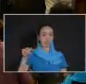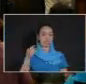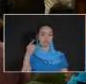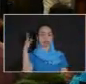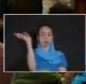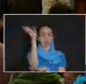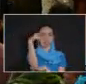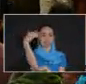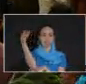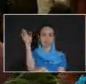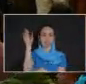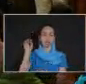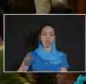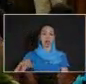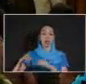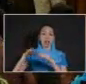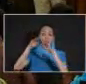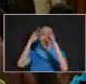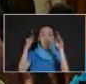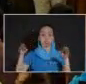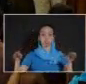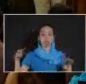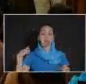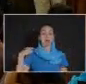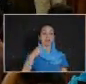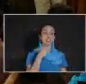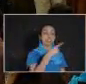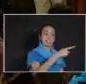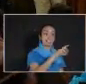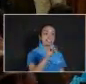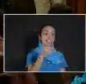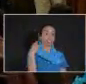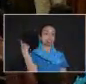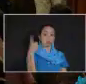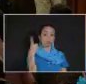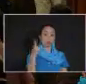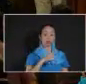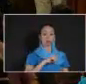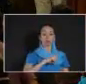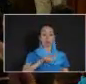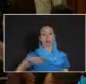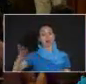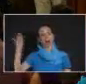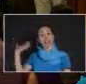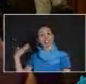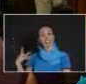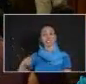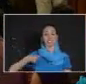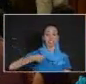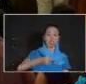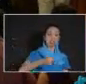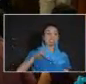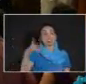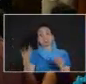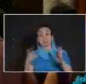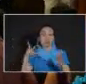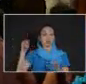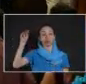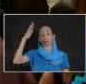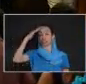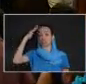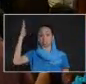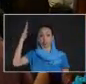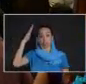para poder bendecir a toda aquella gente que también ha sido objeto de esto y que tal vez no nos hubiéramos dado cuenta de,